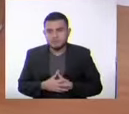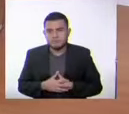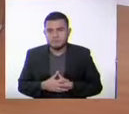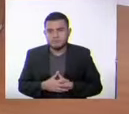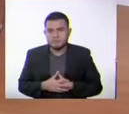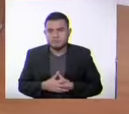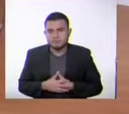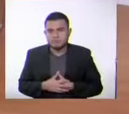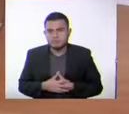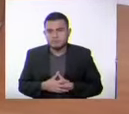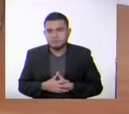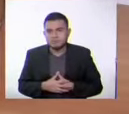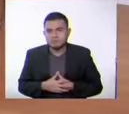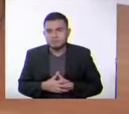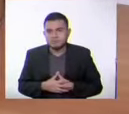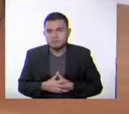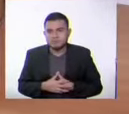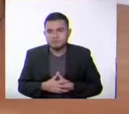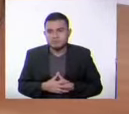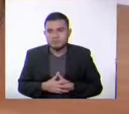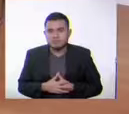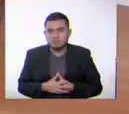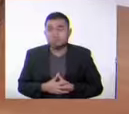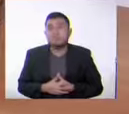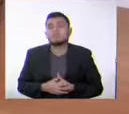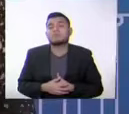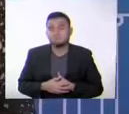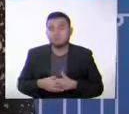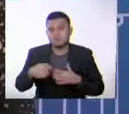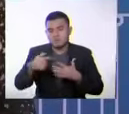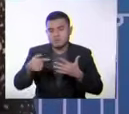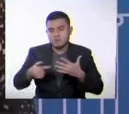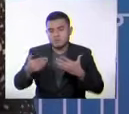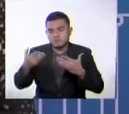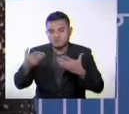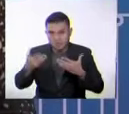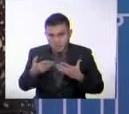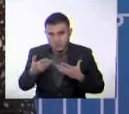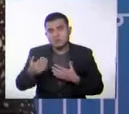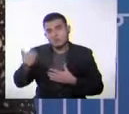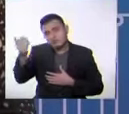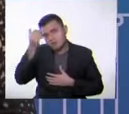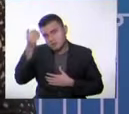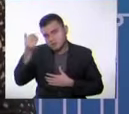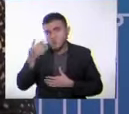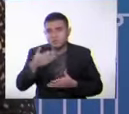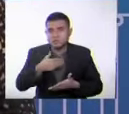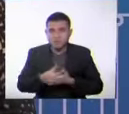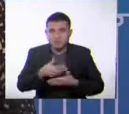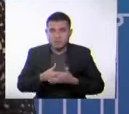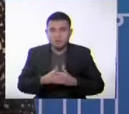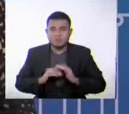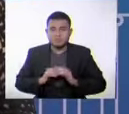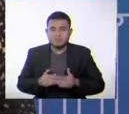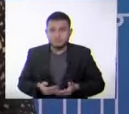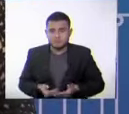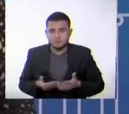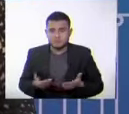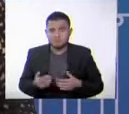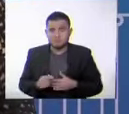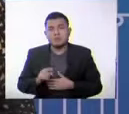hay un derecho de los jóvenes a la educación sexual y reproductiva, pero también hay que marcar en este momento que